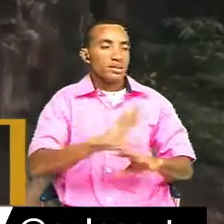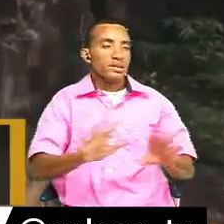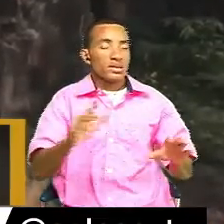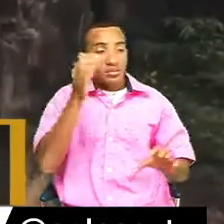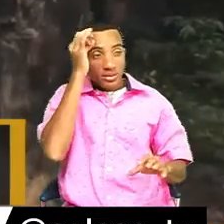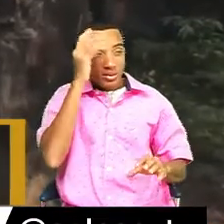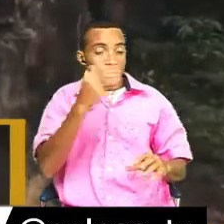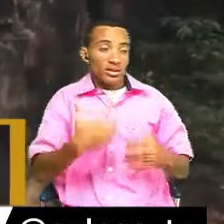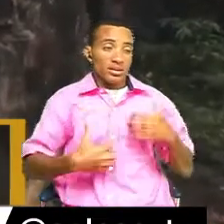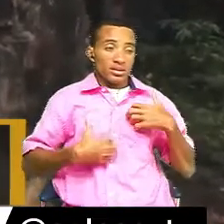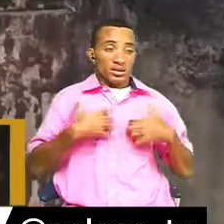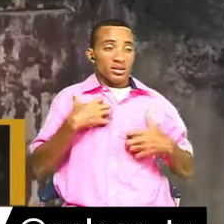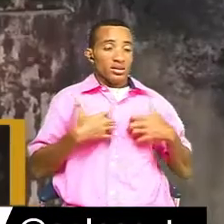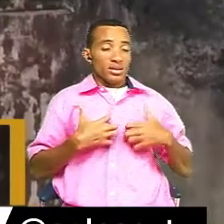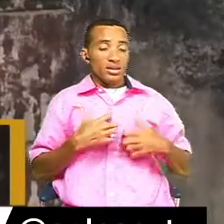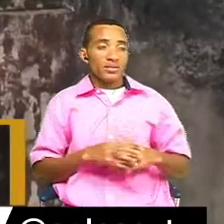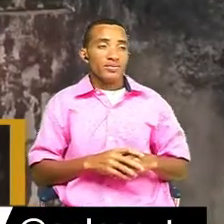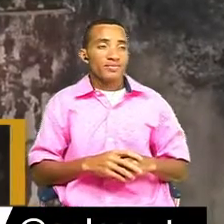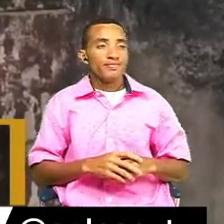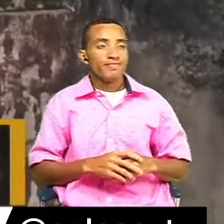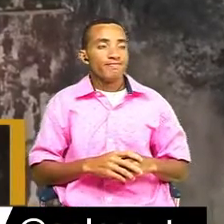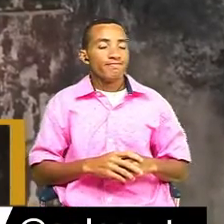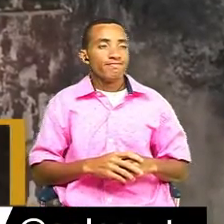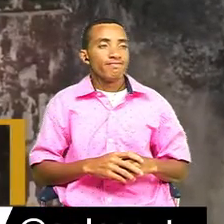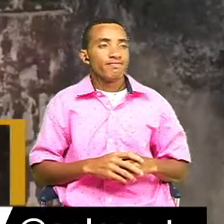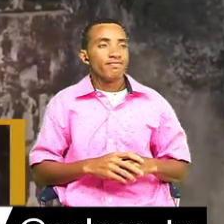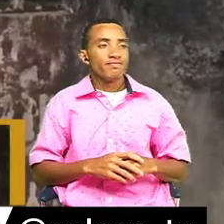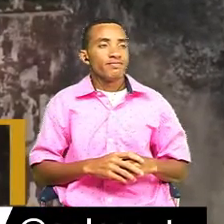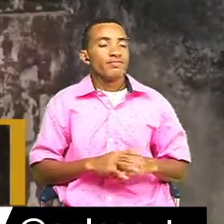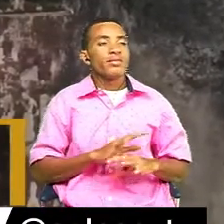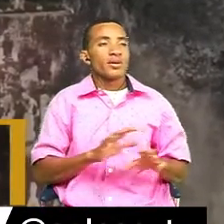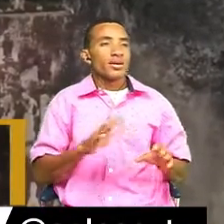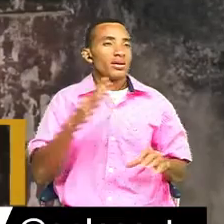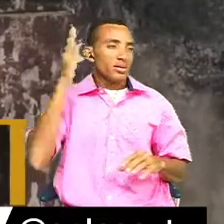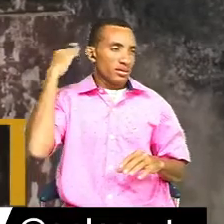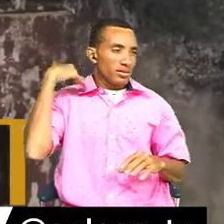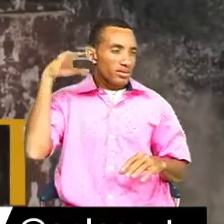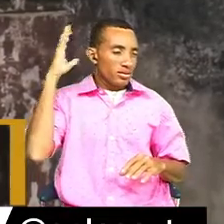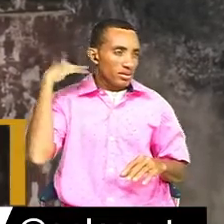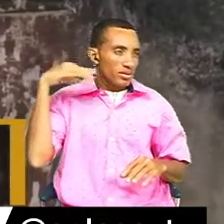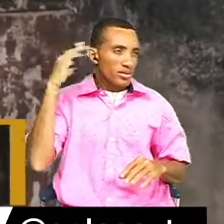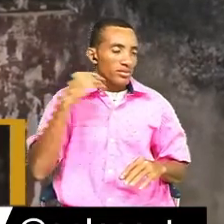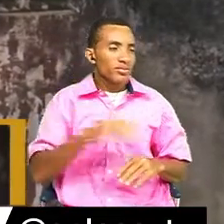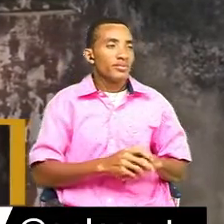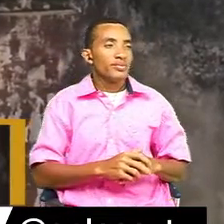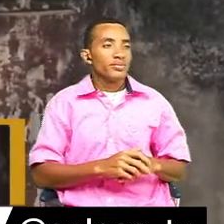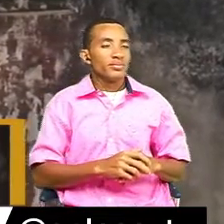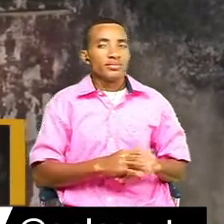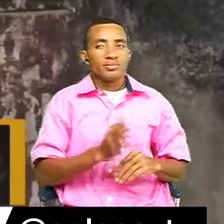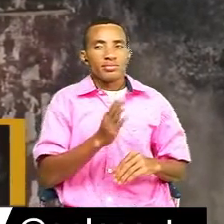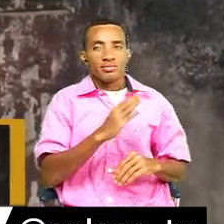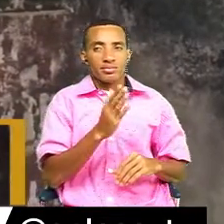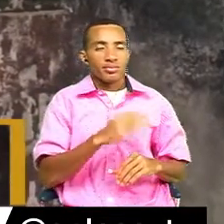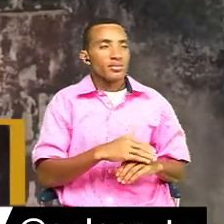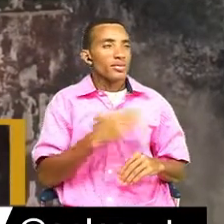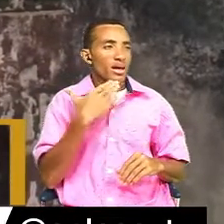inseguridad en la zona. Sí, estuvo funcionando, si no estoy mal, son las